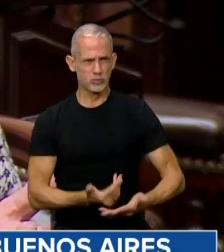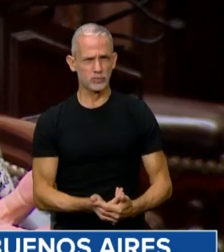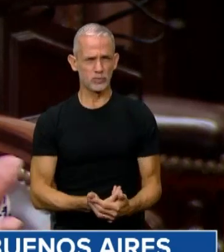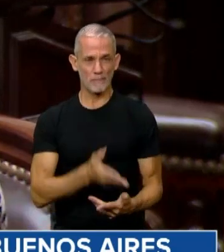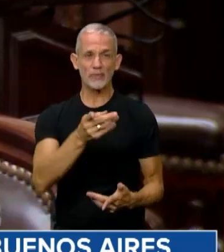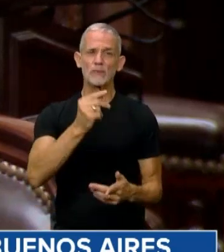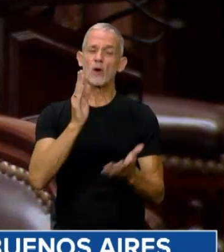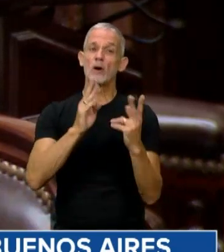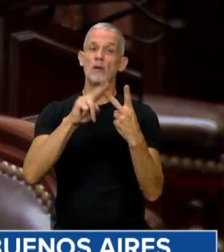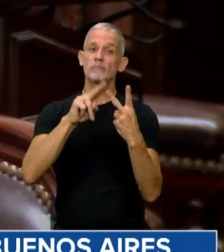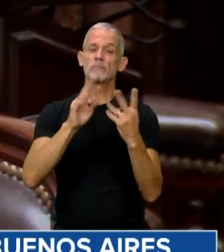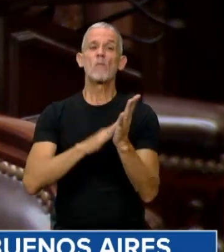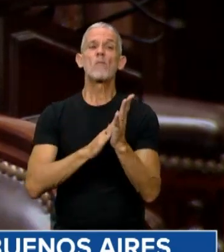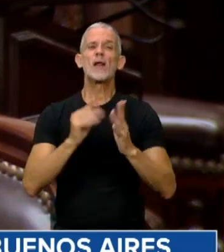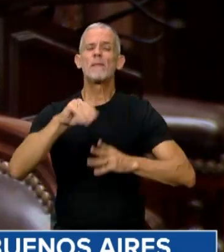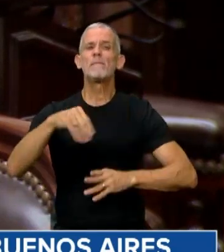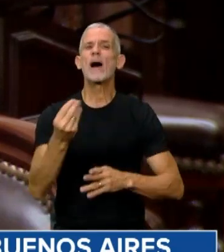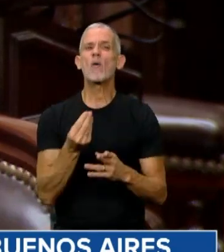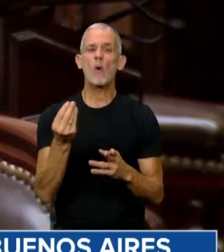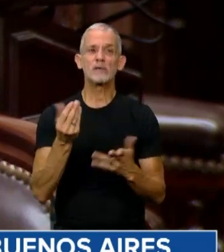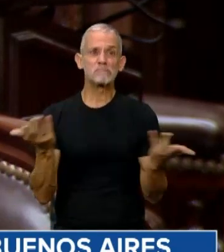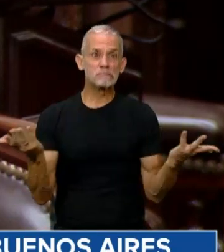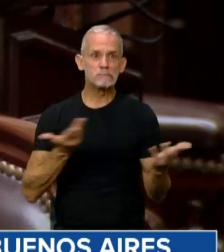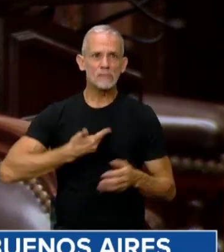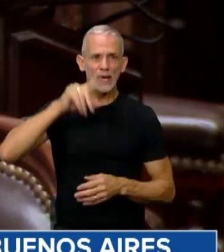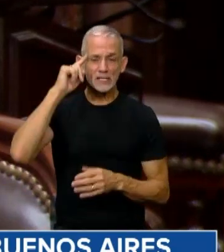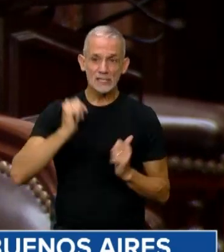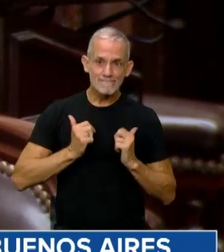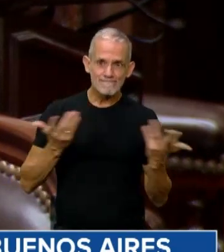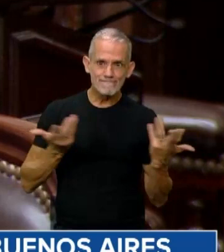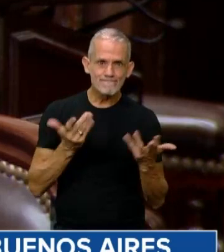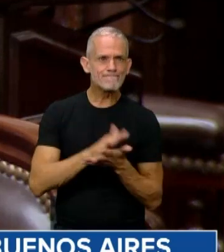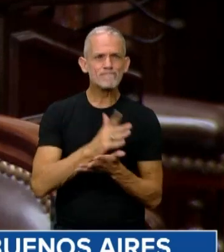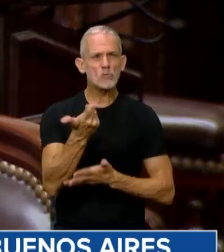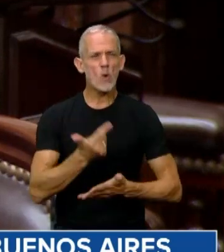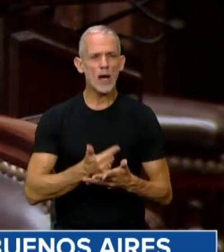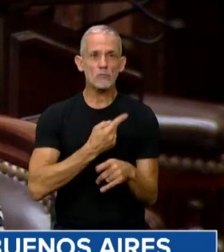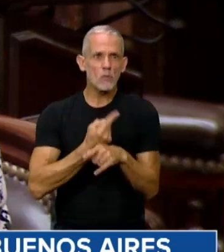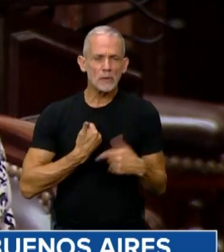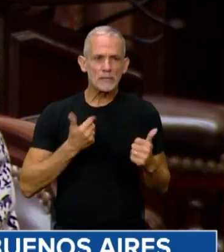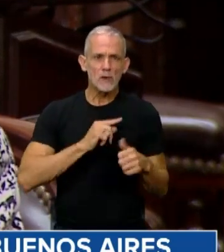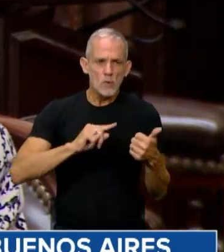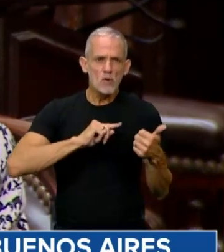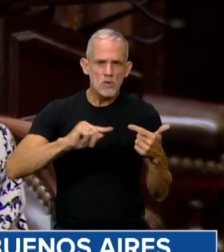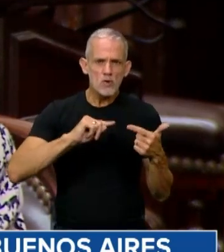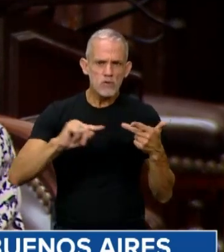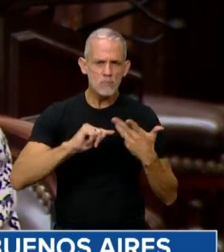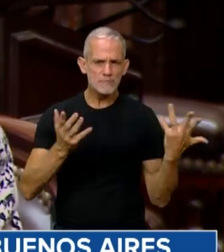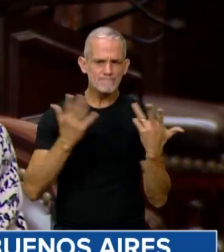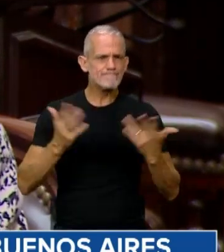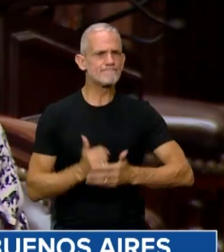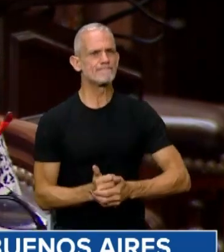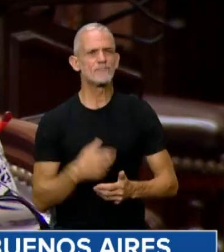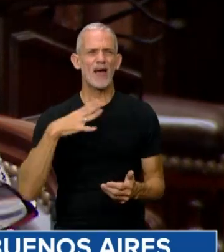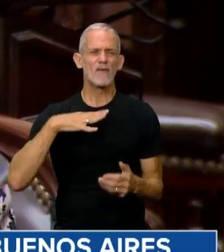otra evidencia, sin ninguna duda, es la incapacidad del Estado, una incapacidad que tiene que ver, obvio,